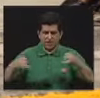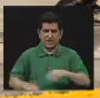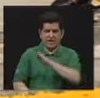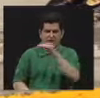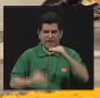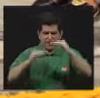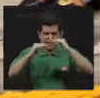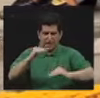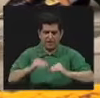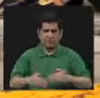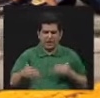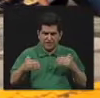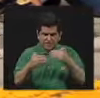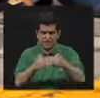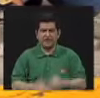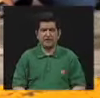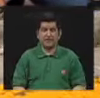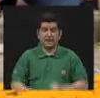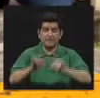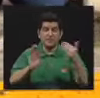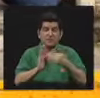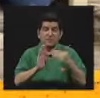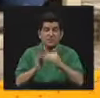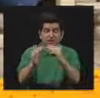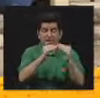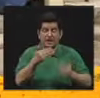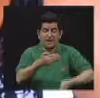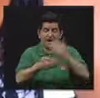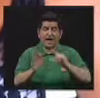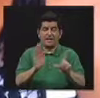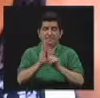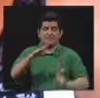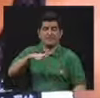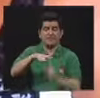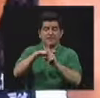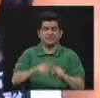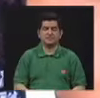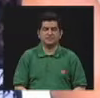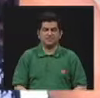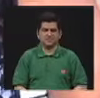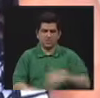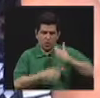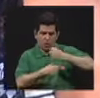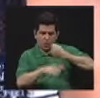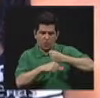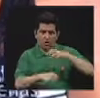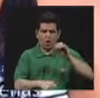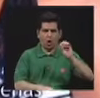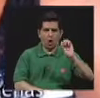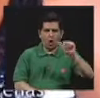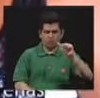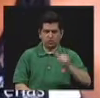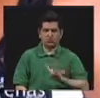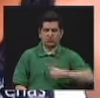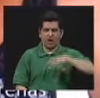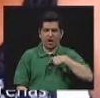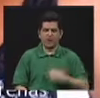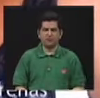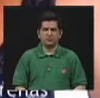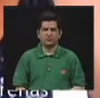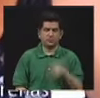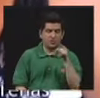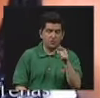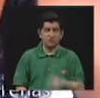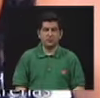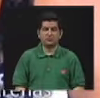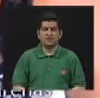baja, afectando poblados que se fundaron mucho antes que la ley. La municipalidad de Osa nos manda a botar